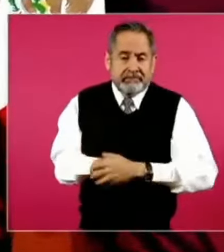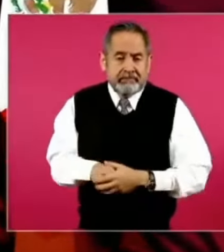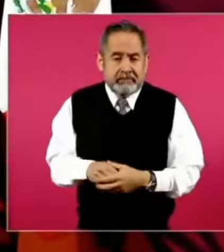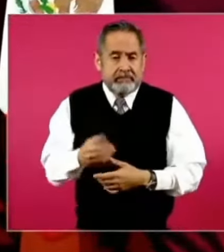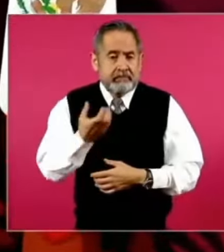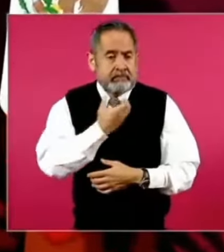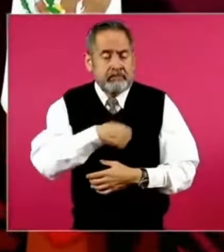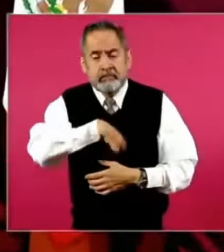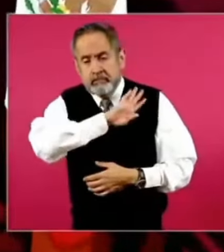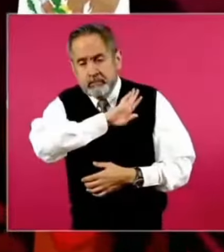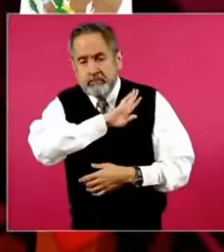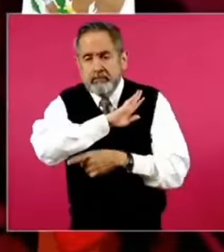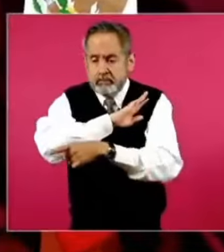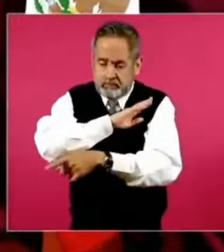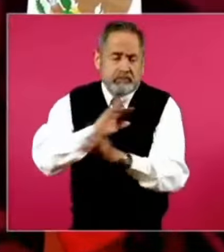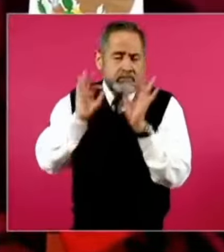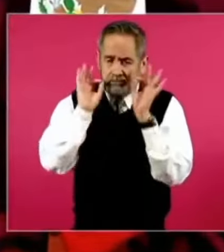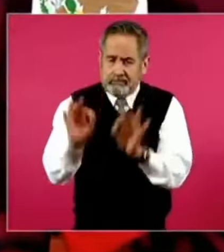Claudia Sheinbaum,